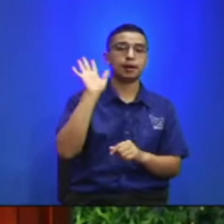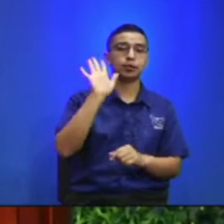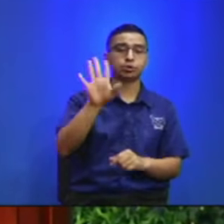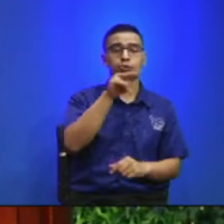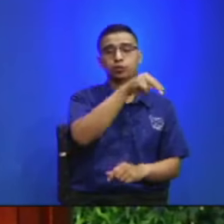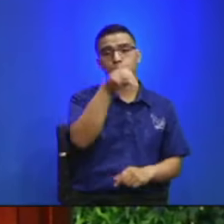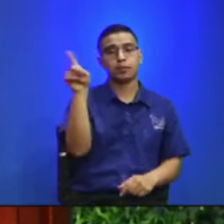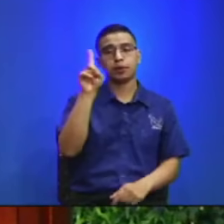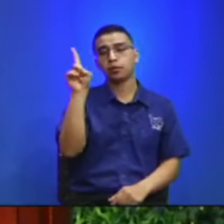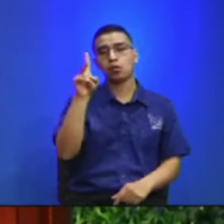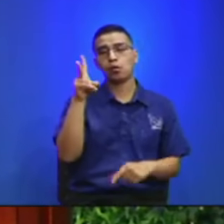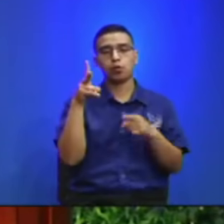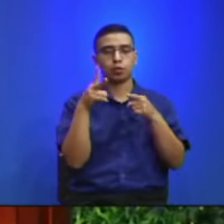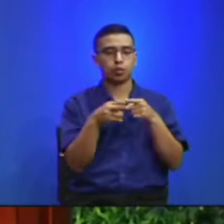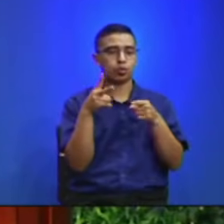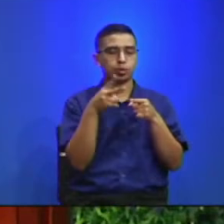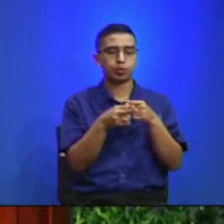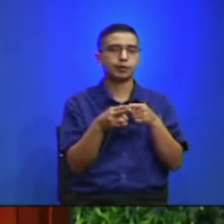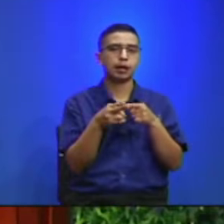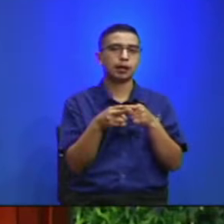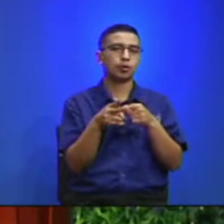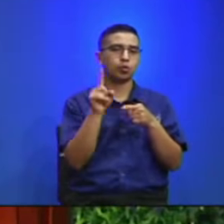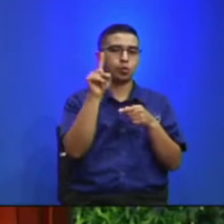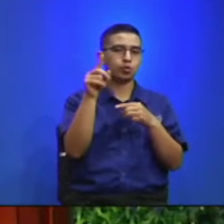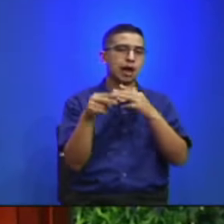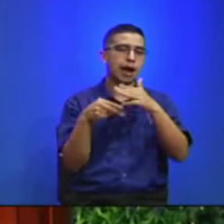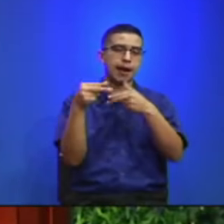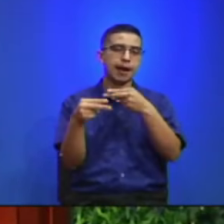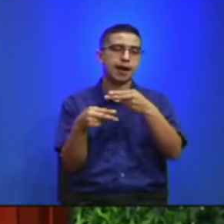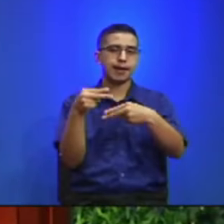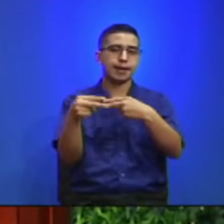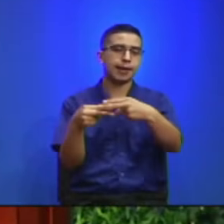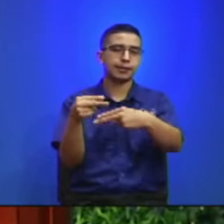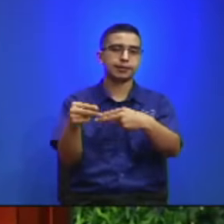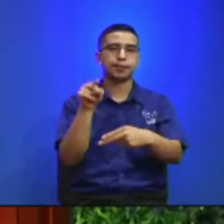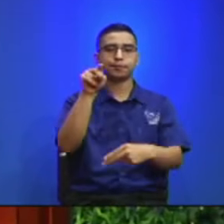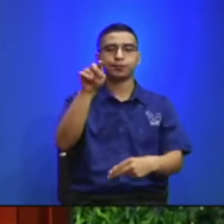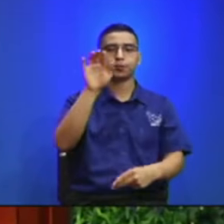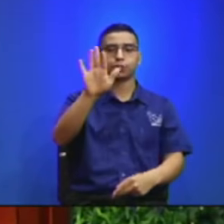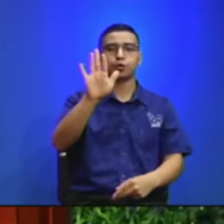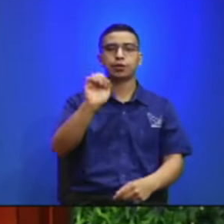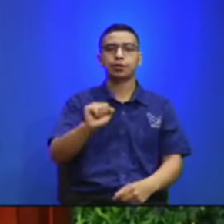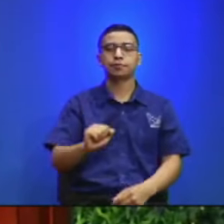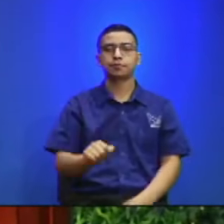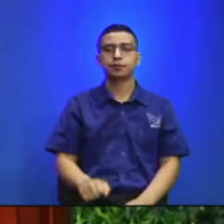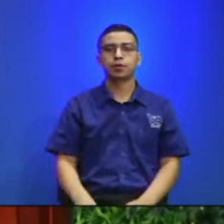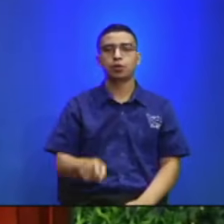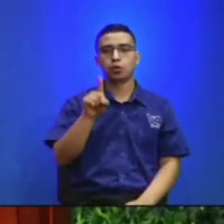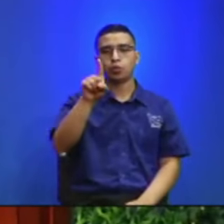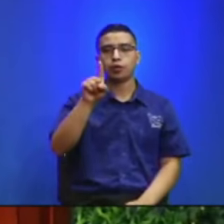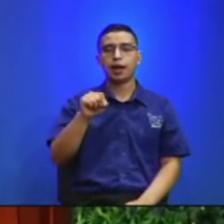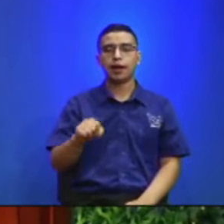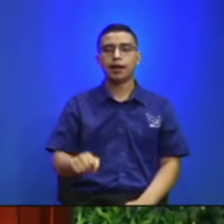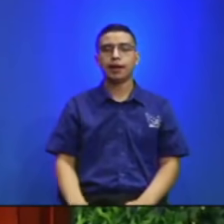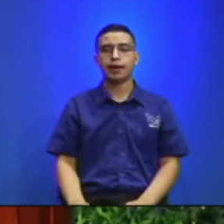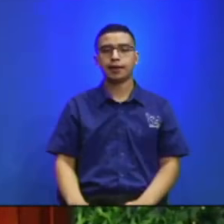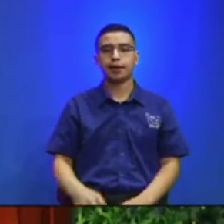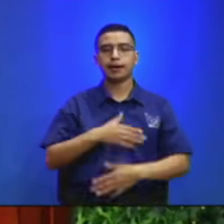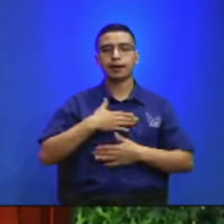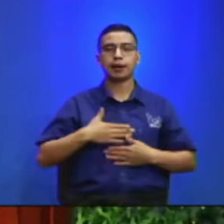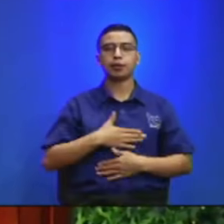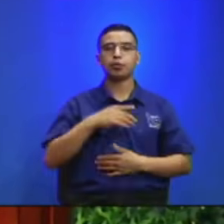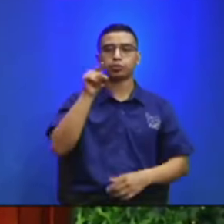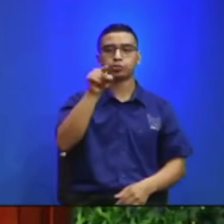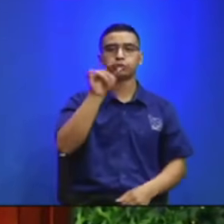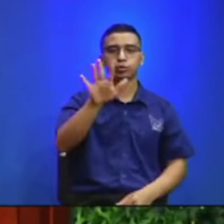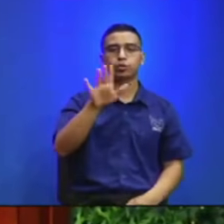cortado eso quiere decir una herencia tuya eso quiere decir una influencia tuya eso quiere decir una ere